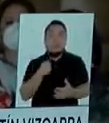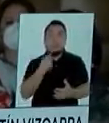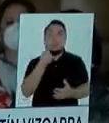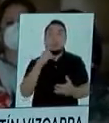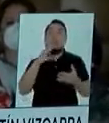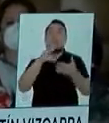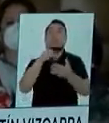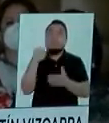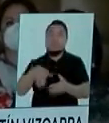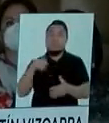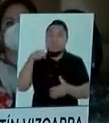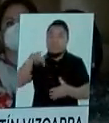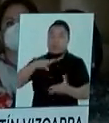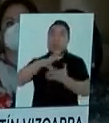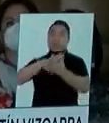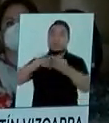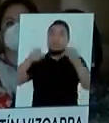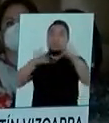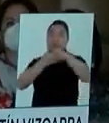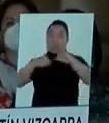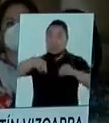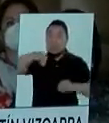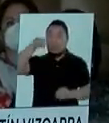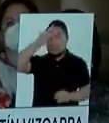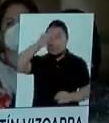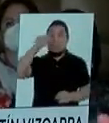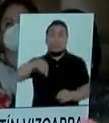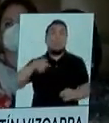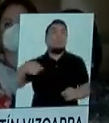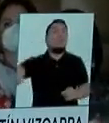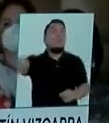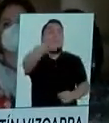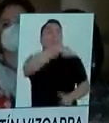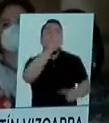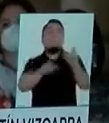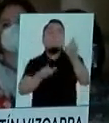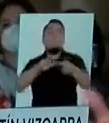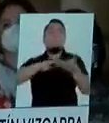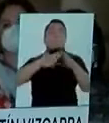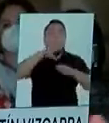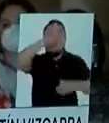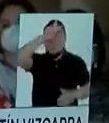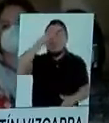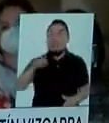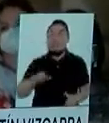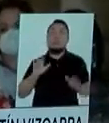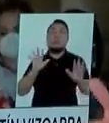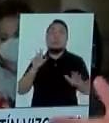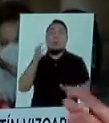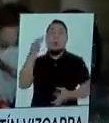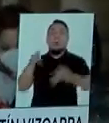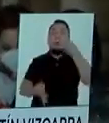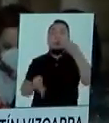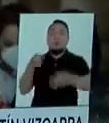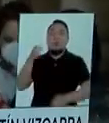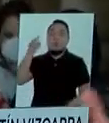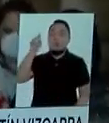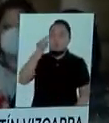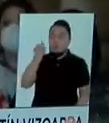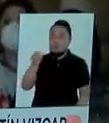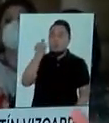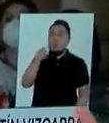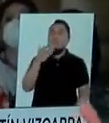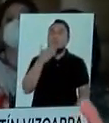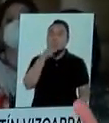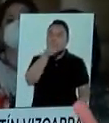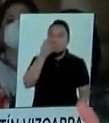nosotros. ¿De dónde ha sacado esa estupidez la gente de que quieren aplazar las elecciones? ¿A quién le conviene eso? ¿Por qué Merino lo haría? ¿Por qué cualquier